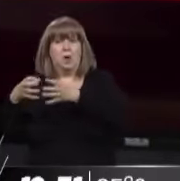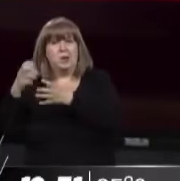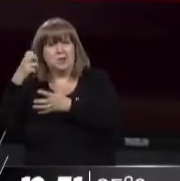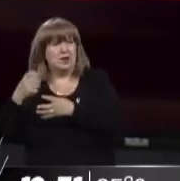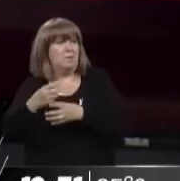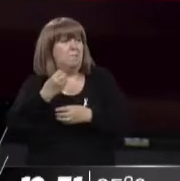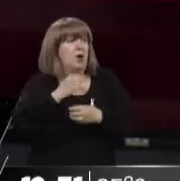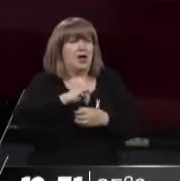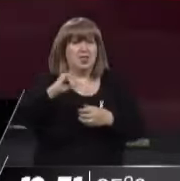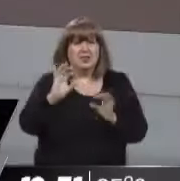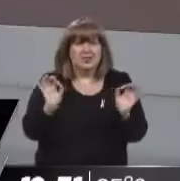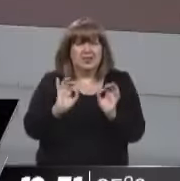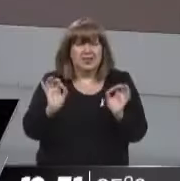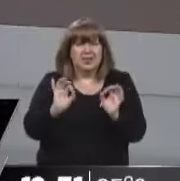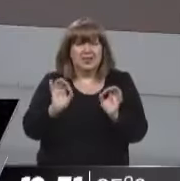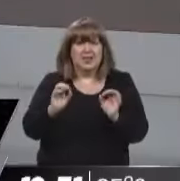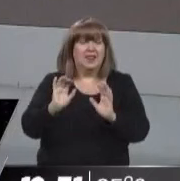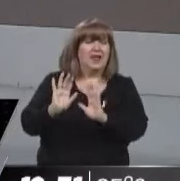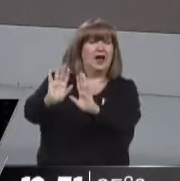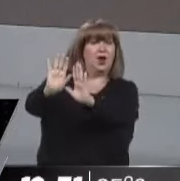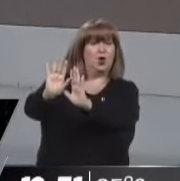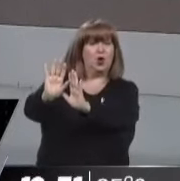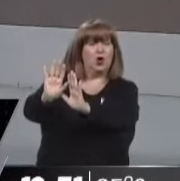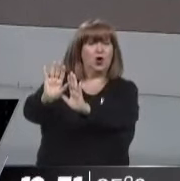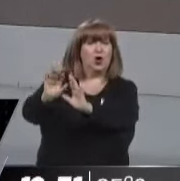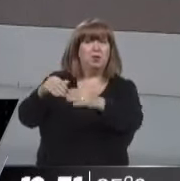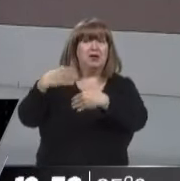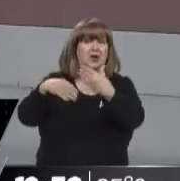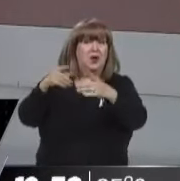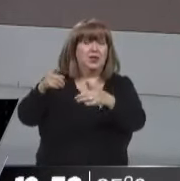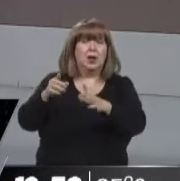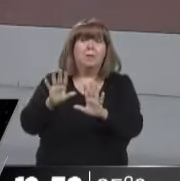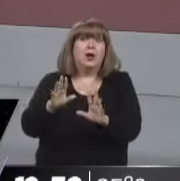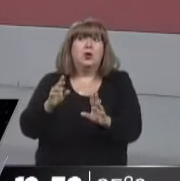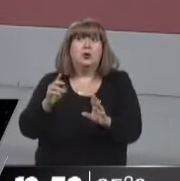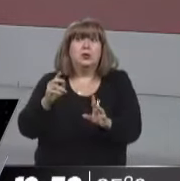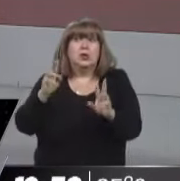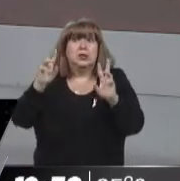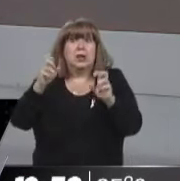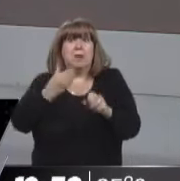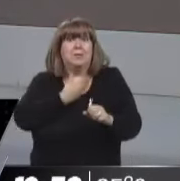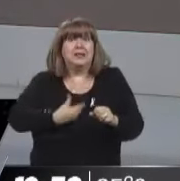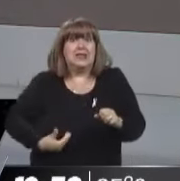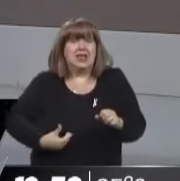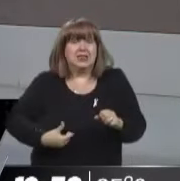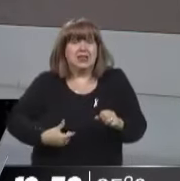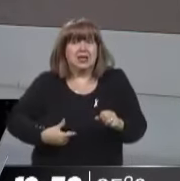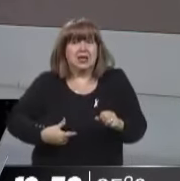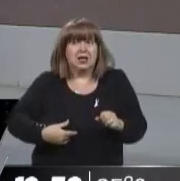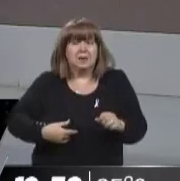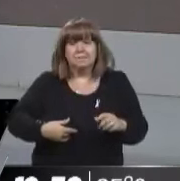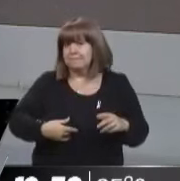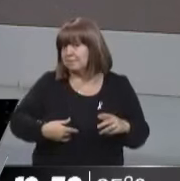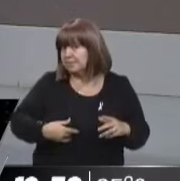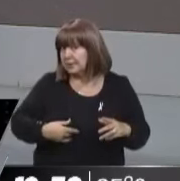una denuncia. Más allá de lo que se haga, ¿no? Más allá, porque obviamente está hablando del presidente de la nación, ¿no? Sí. Más allá de las acciones que se